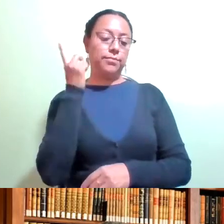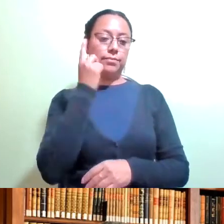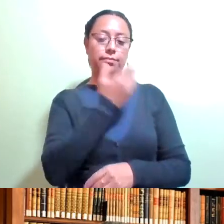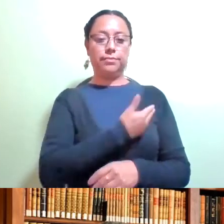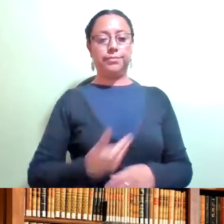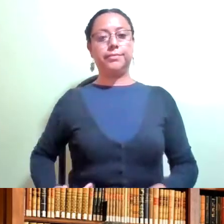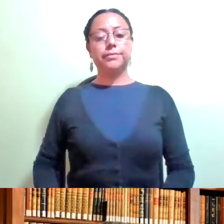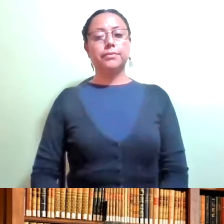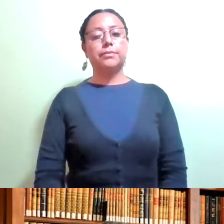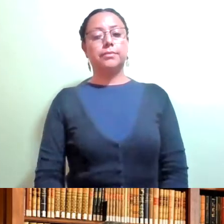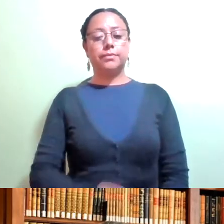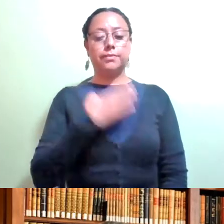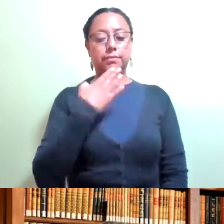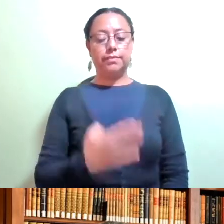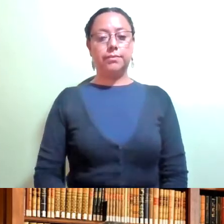Muy bien.